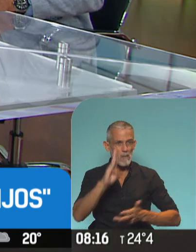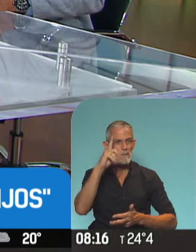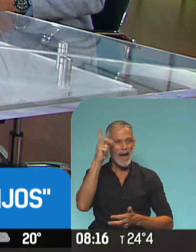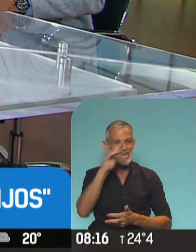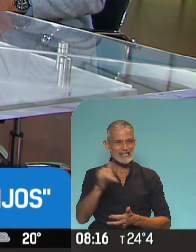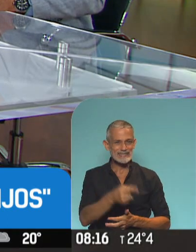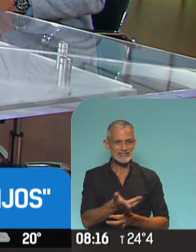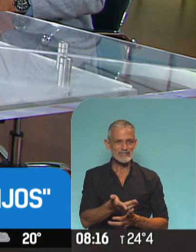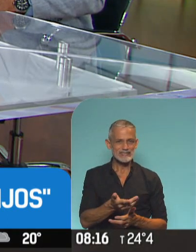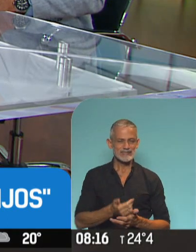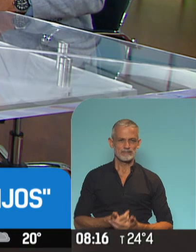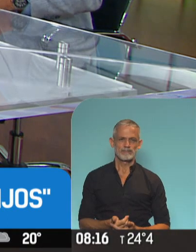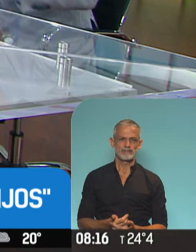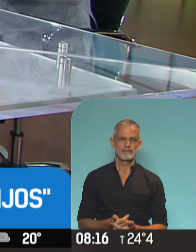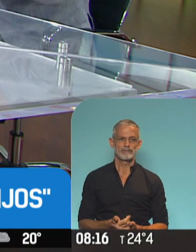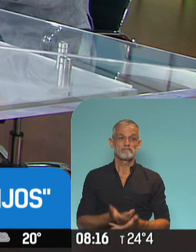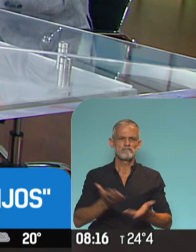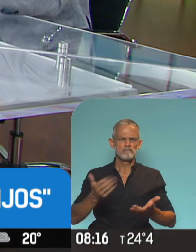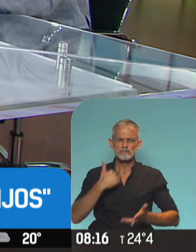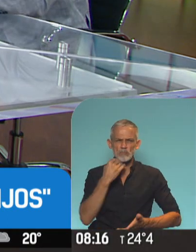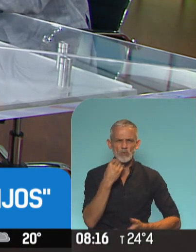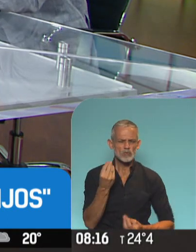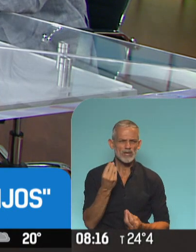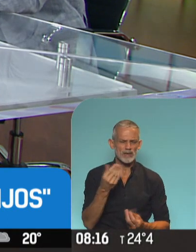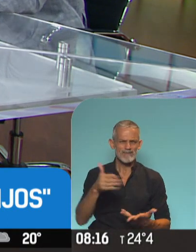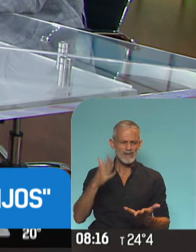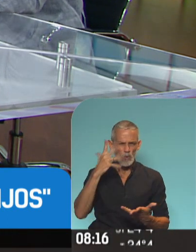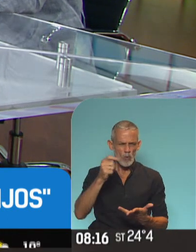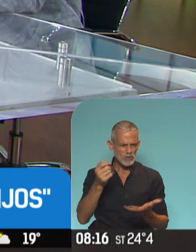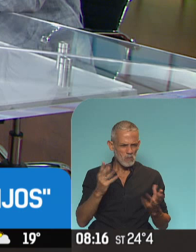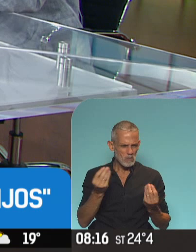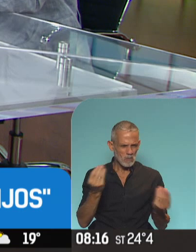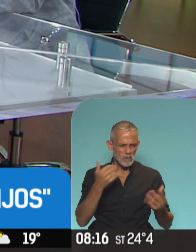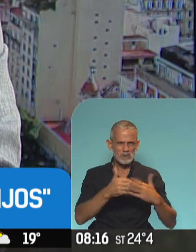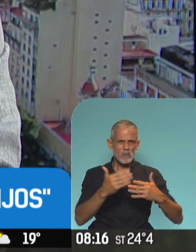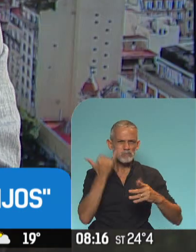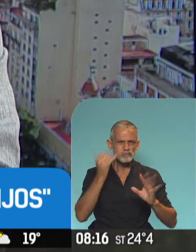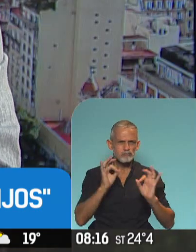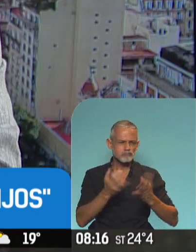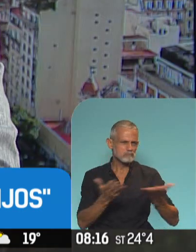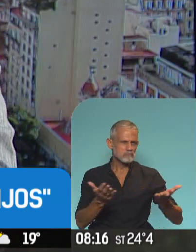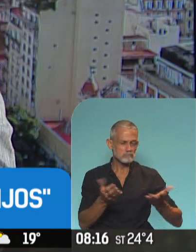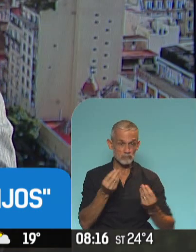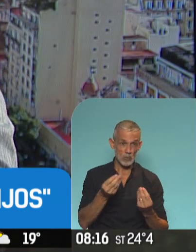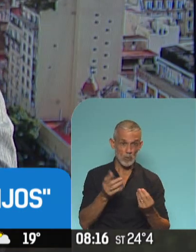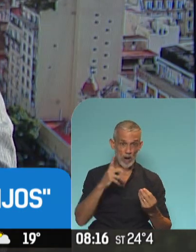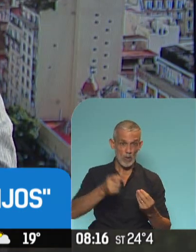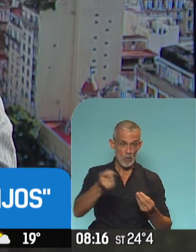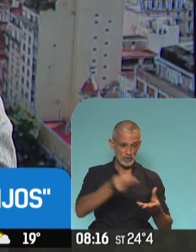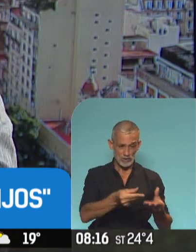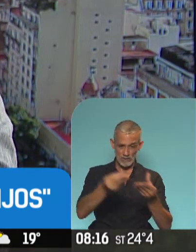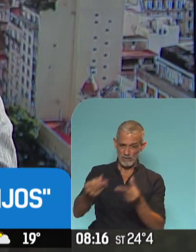Báez. O sea, yo no sé qué es lo que van a hacer con eso. Yo no sé qué es lo que va a pasar cuando esto pase a las